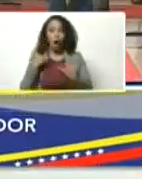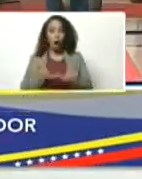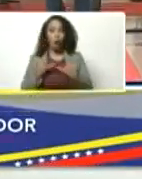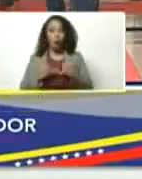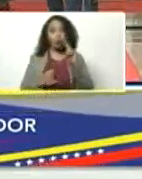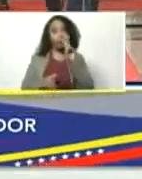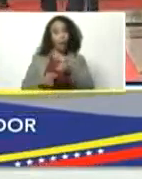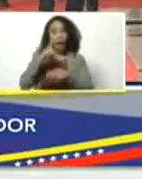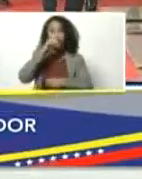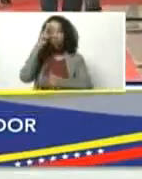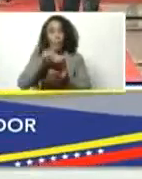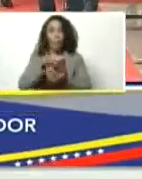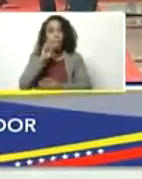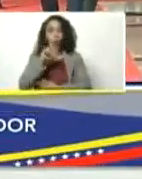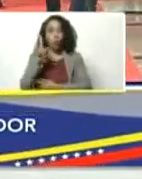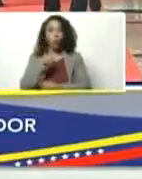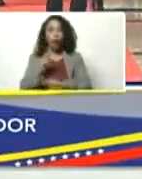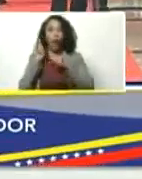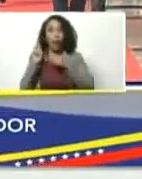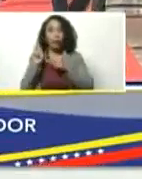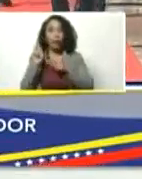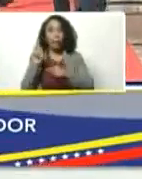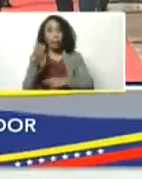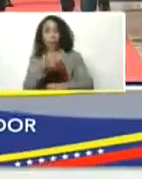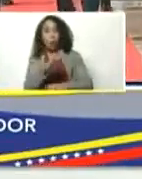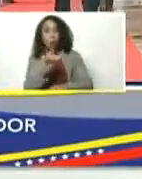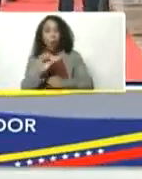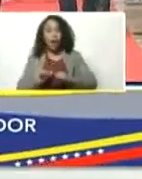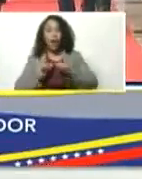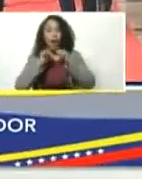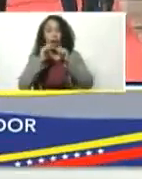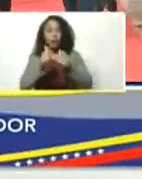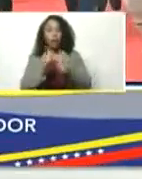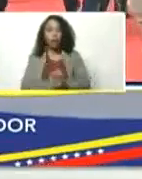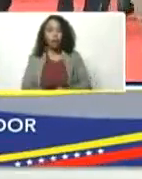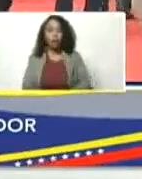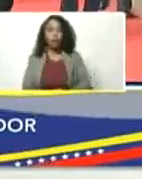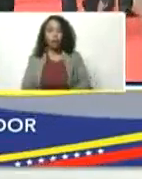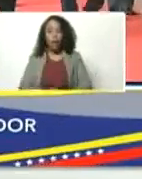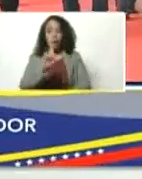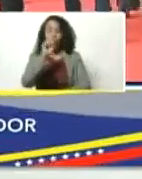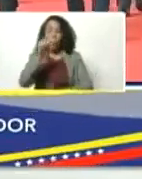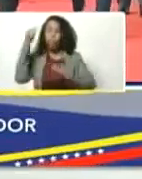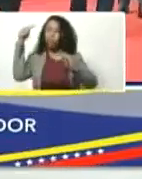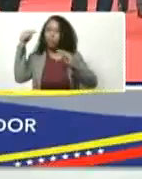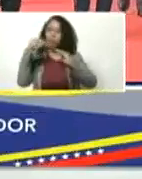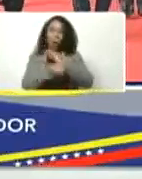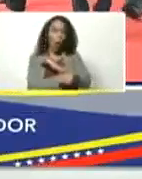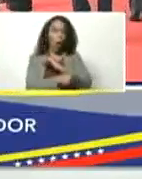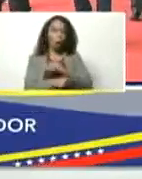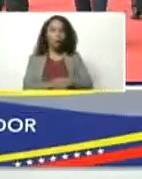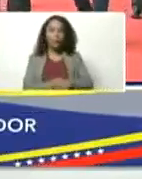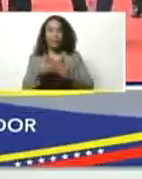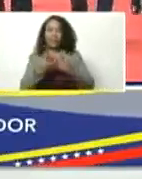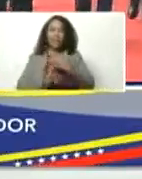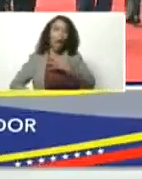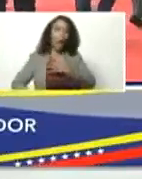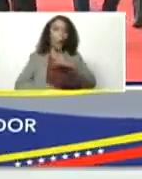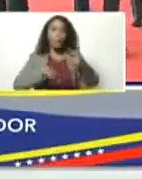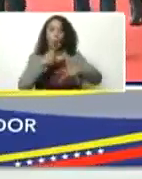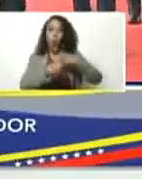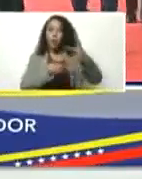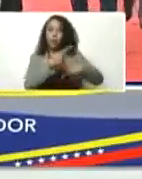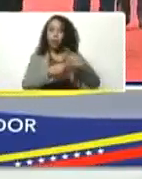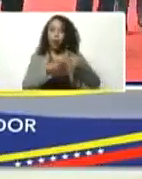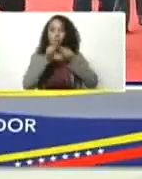viendo en el año 2021 es apenas el inicio de un profundo y largo proceso